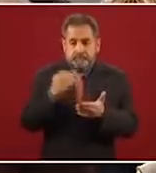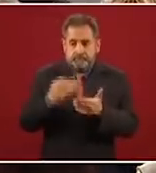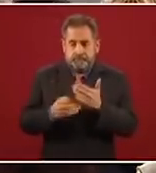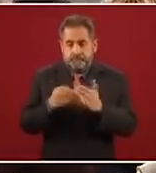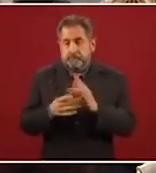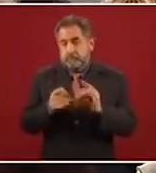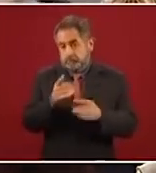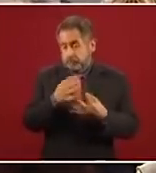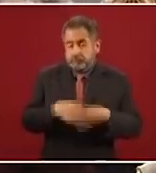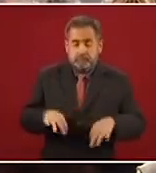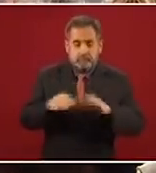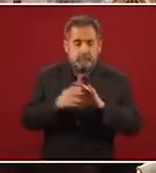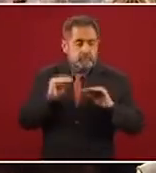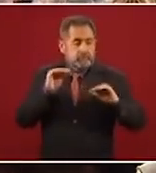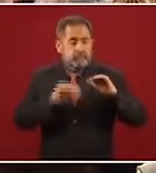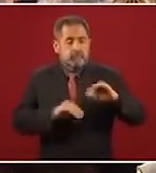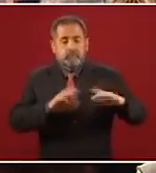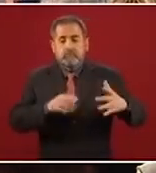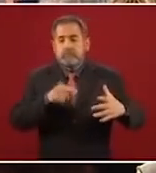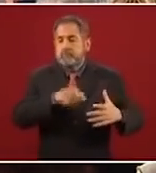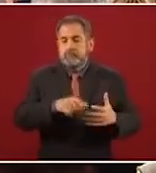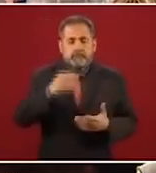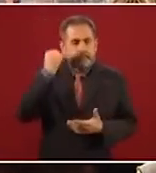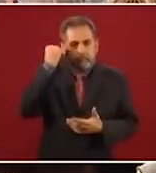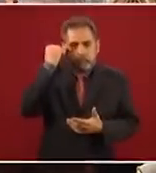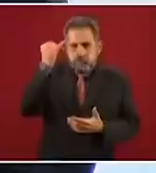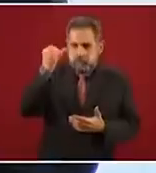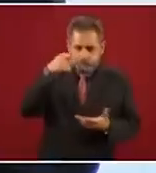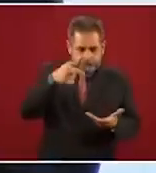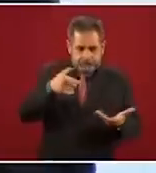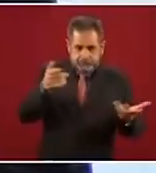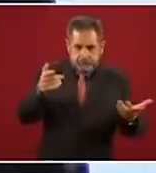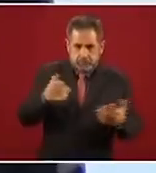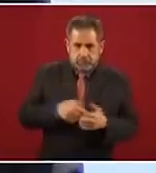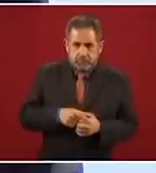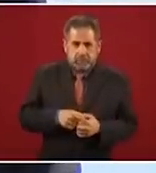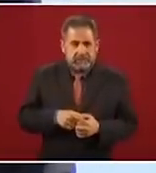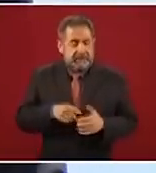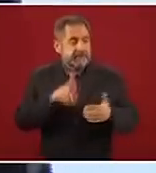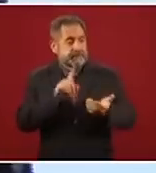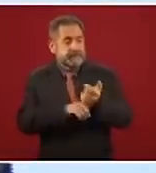y eso es infraestructura. Imagínense